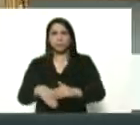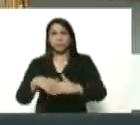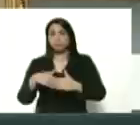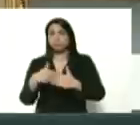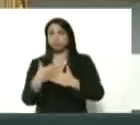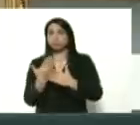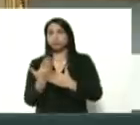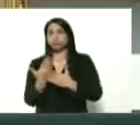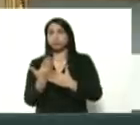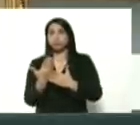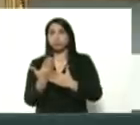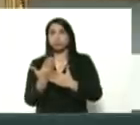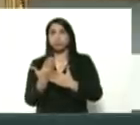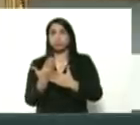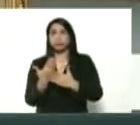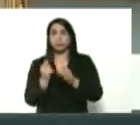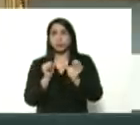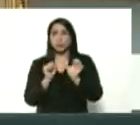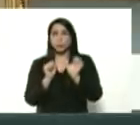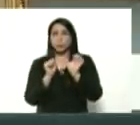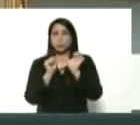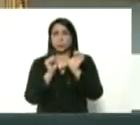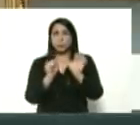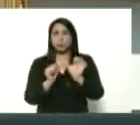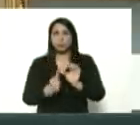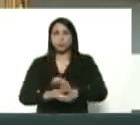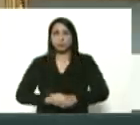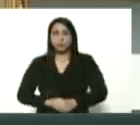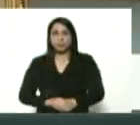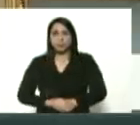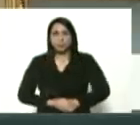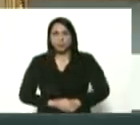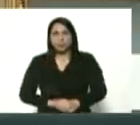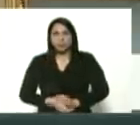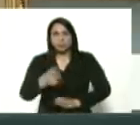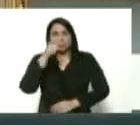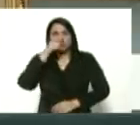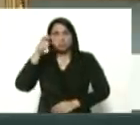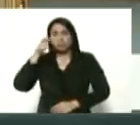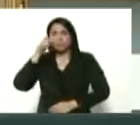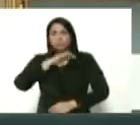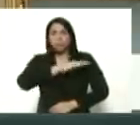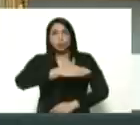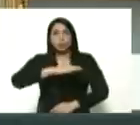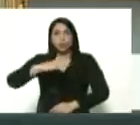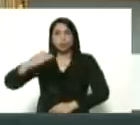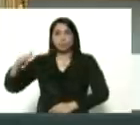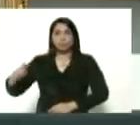Amaneciéndose, continuó con la vigilancia costera.